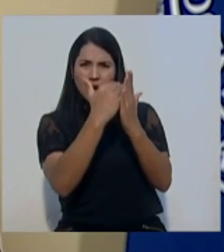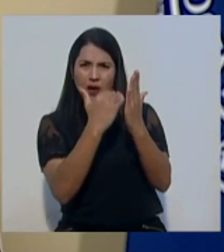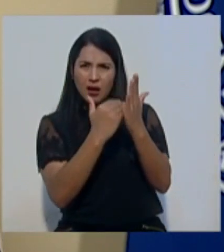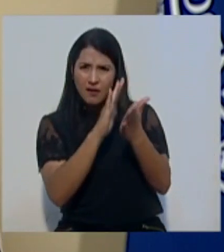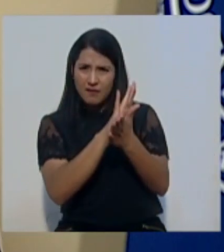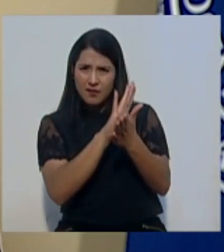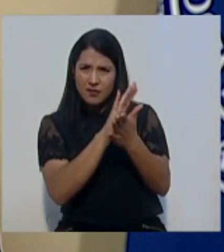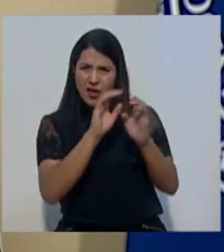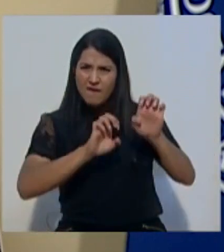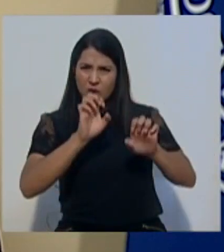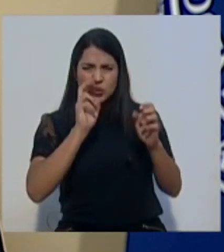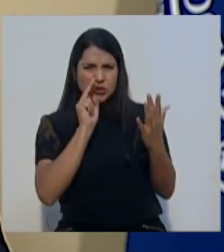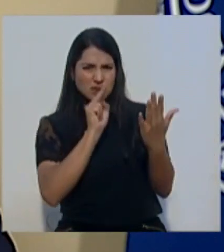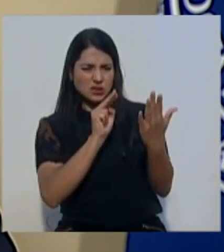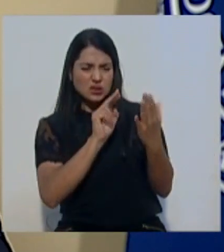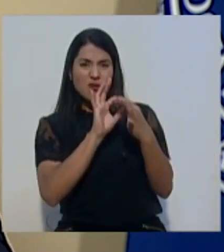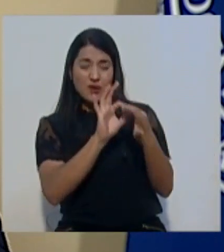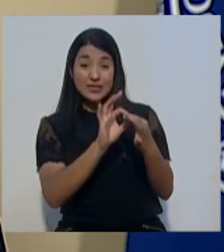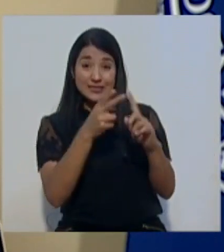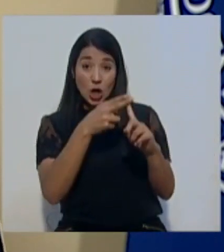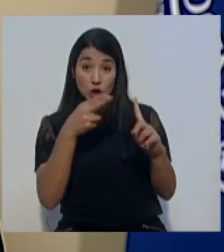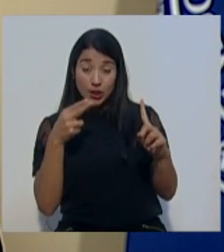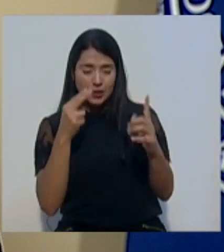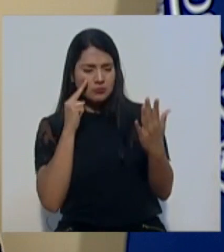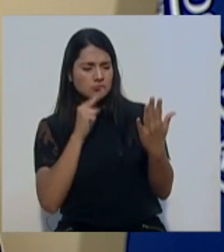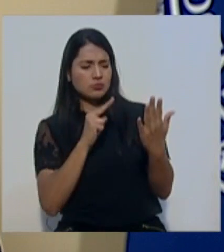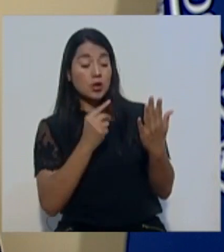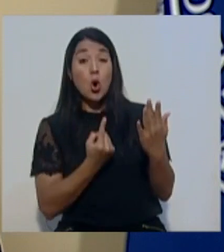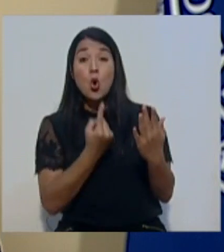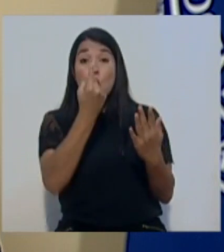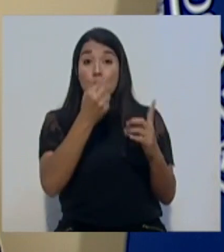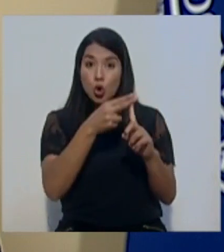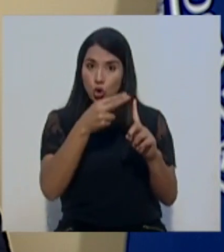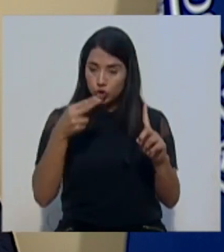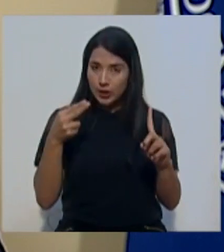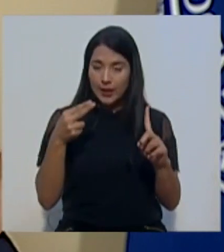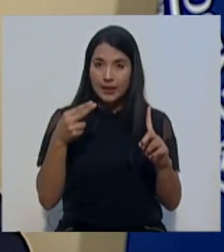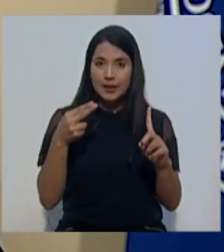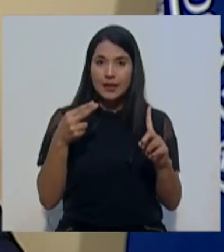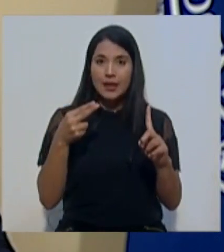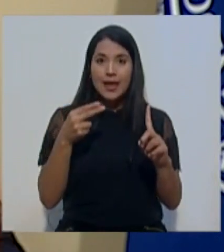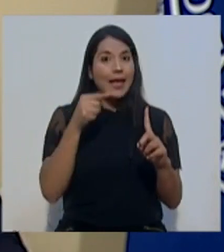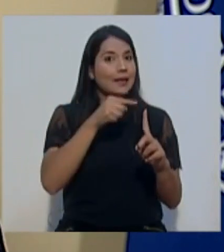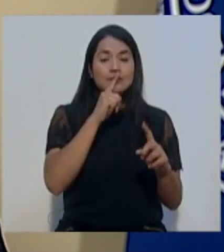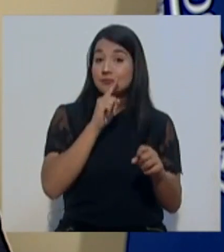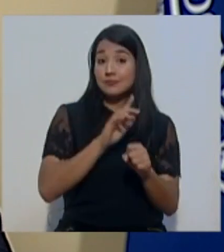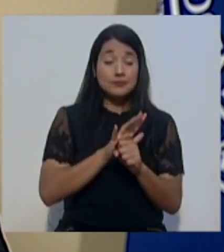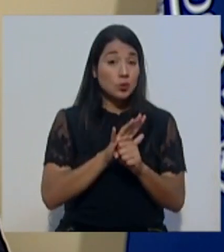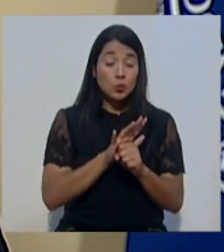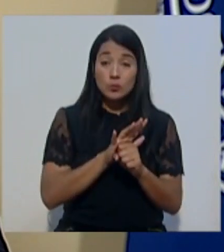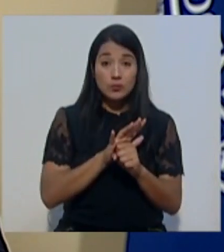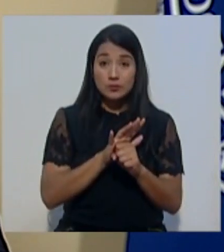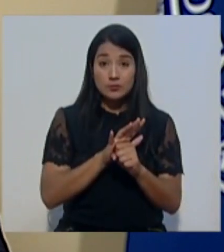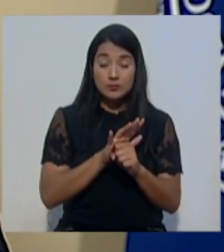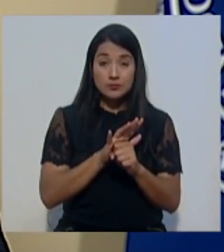donde particularmente hay un hotel de algún renombre que no está cumpliendo.